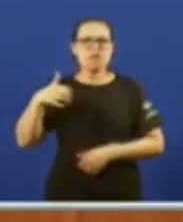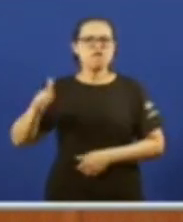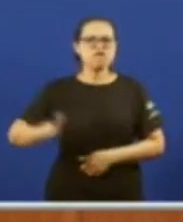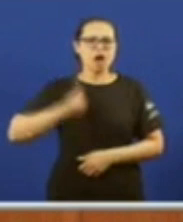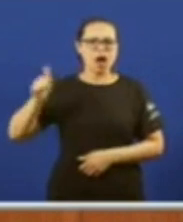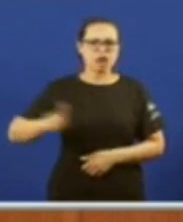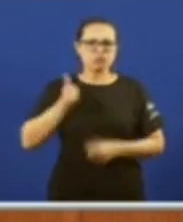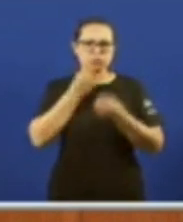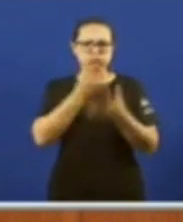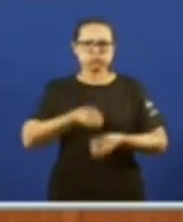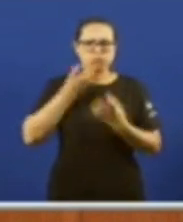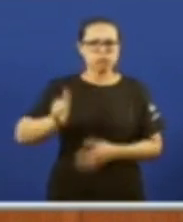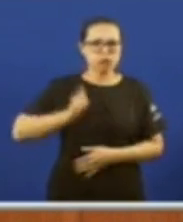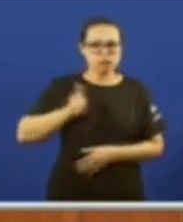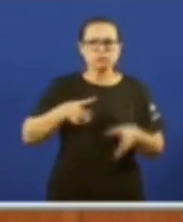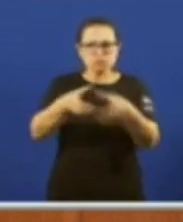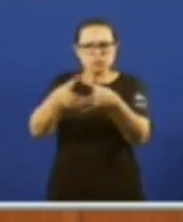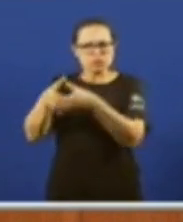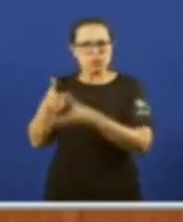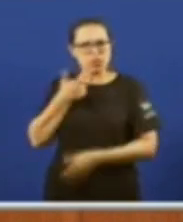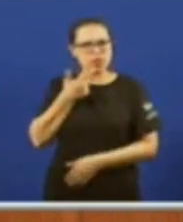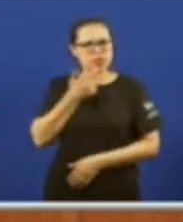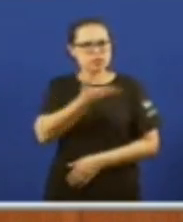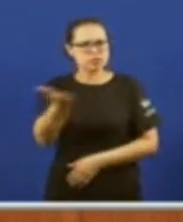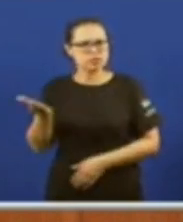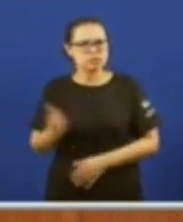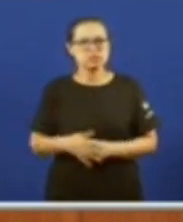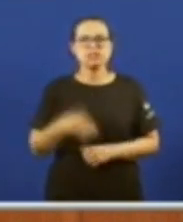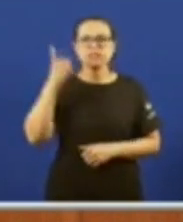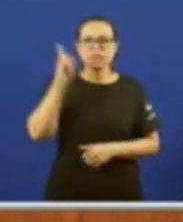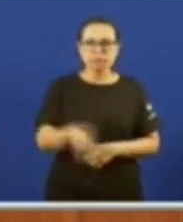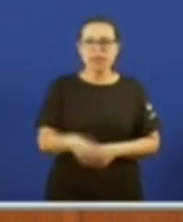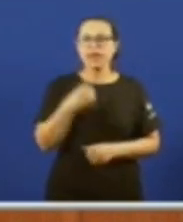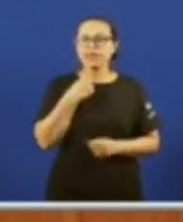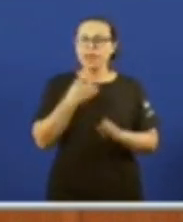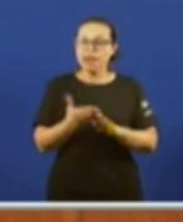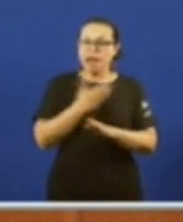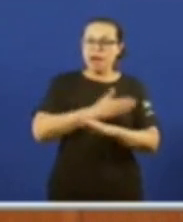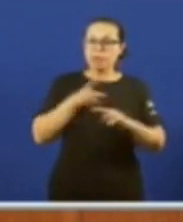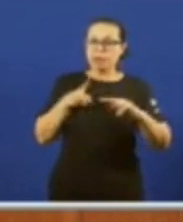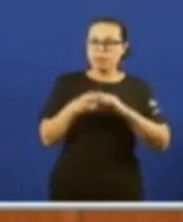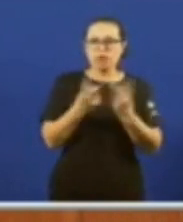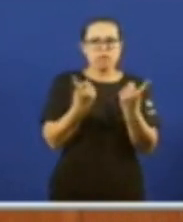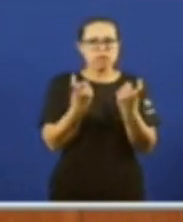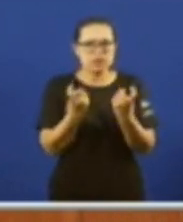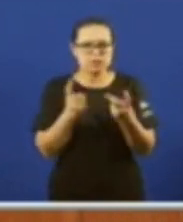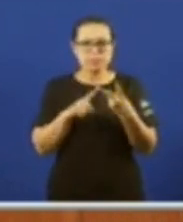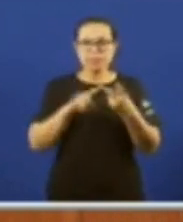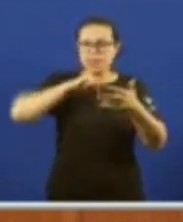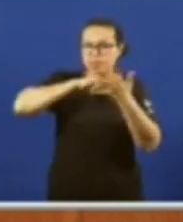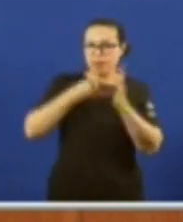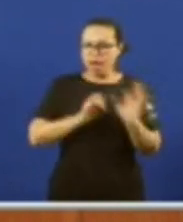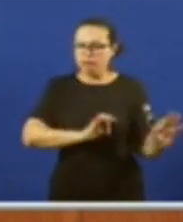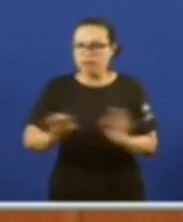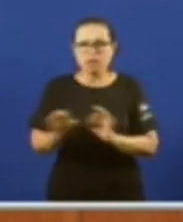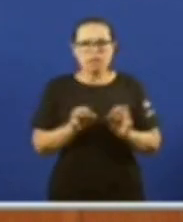dicindo os brigadistas. Dinnos tamén que houbo falta de prevención, falta de planificación e